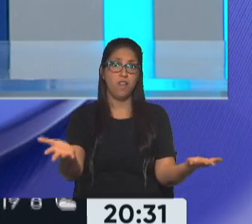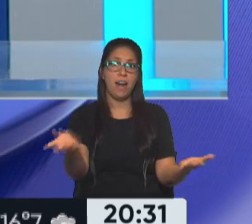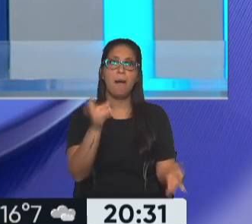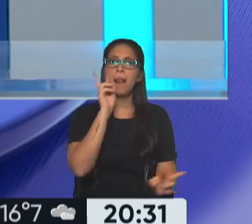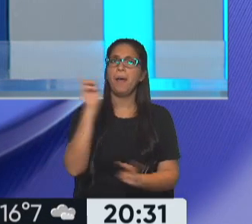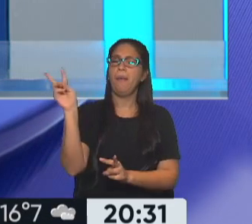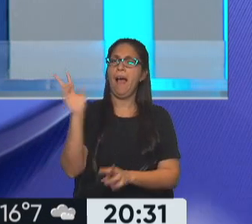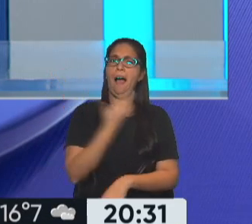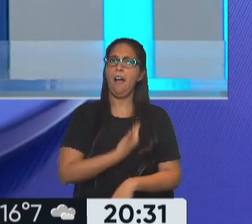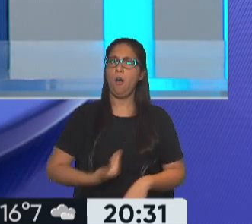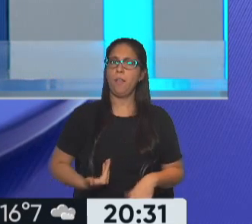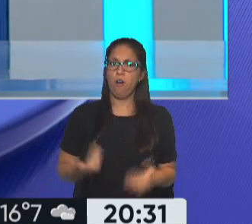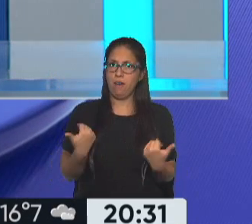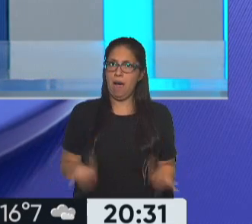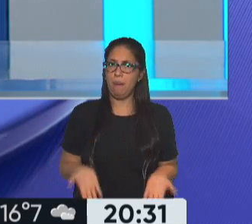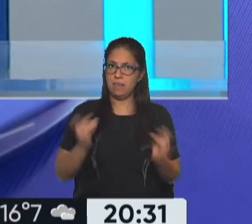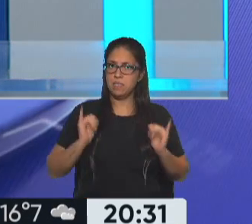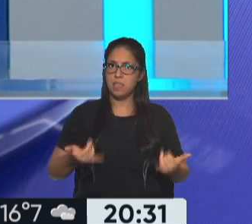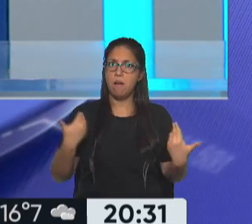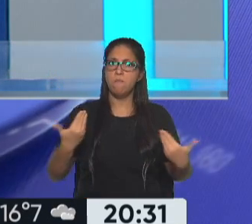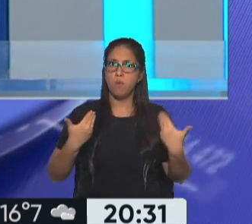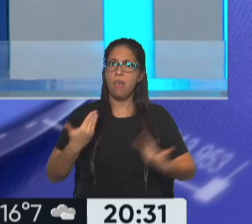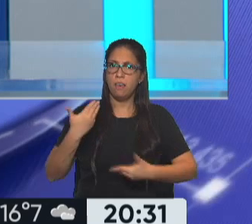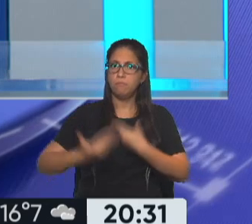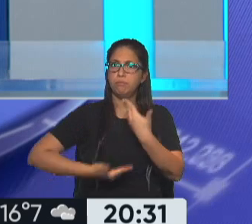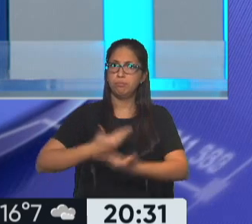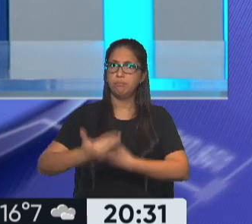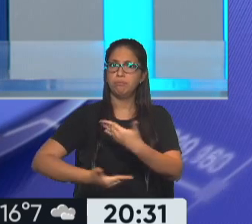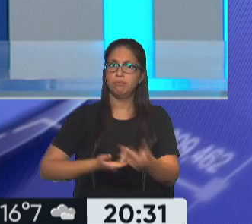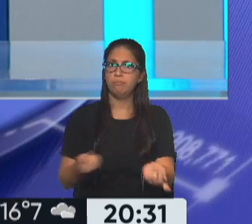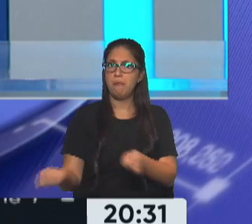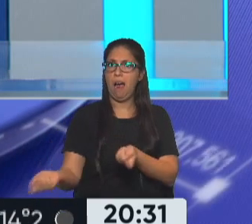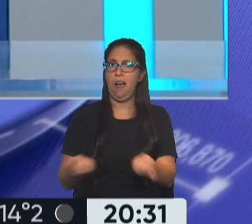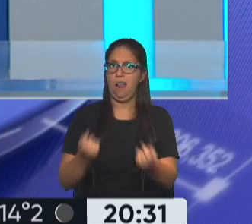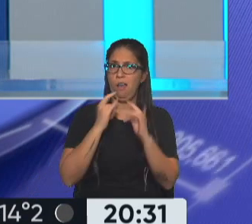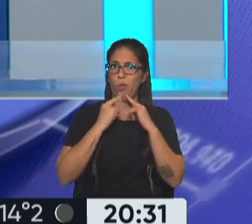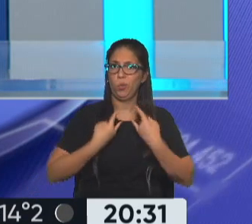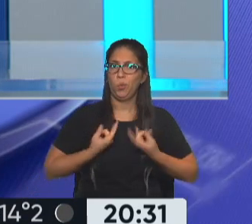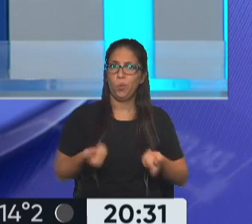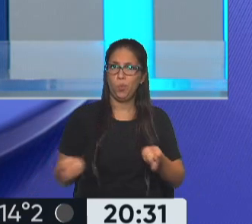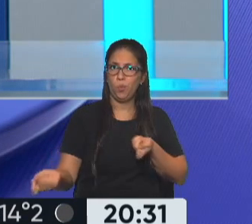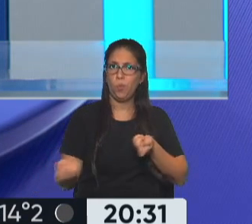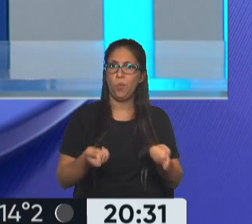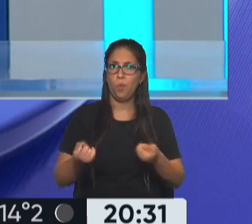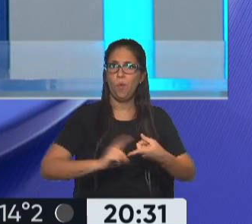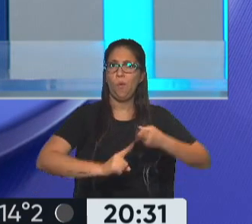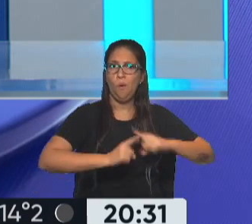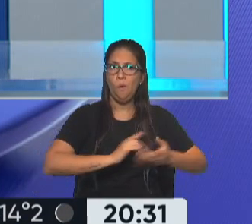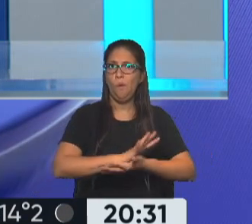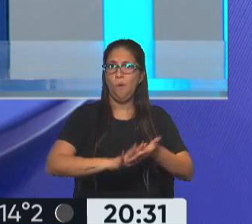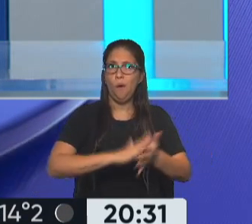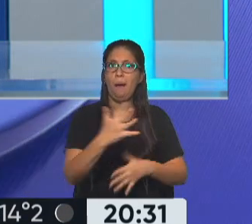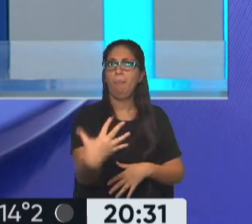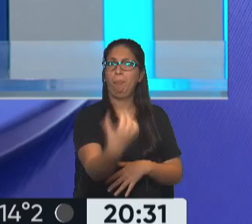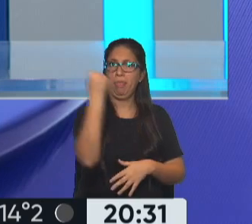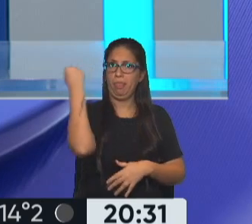la eficiencia para transitar con ese joystick político, para articular políticamente y negociar y lograr que